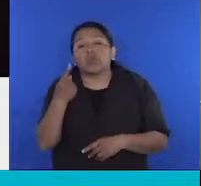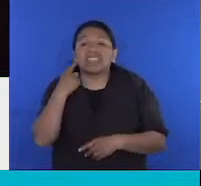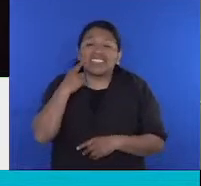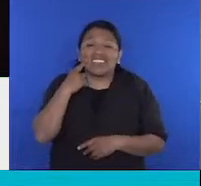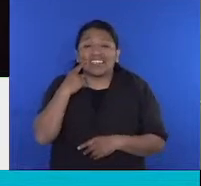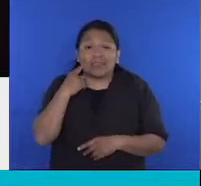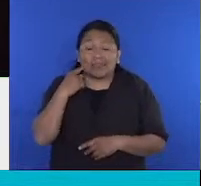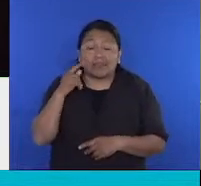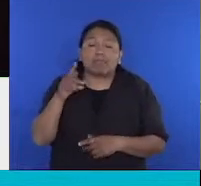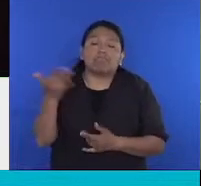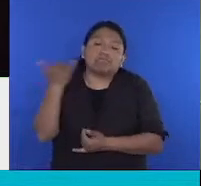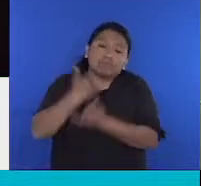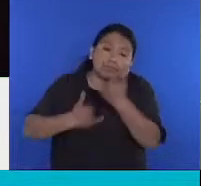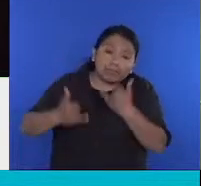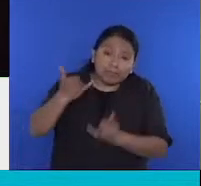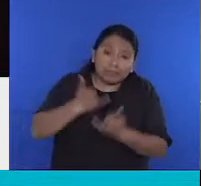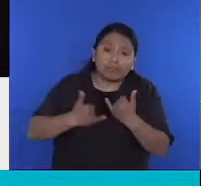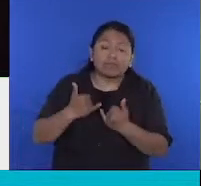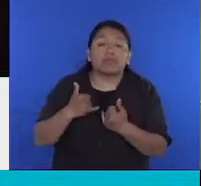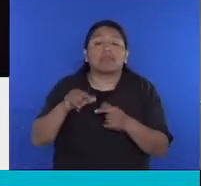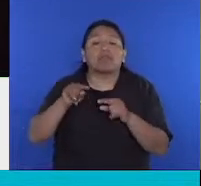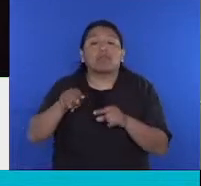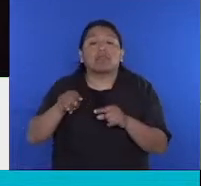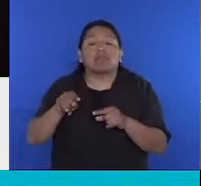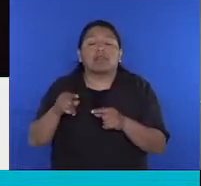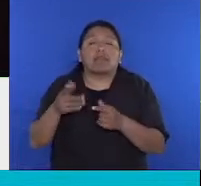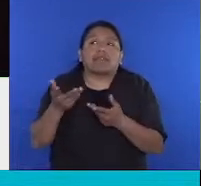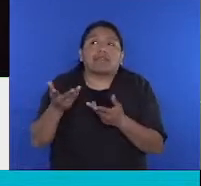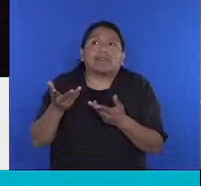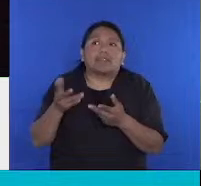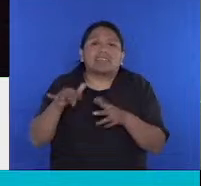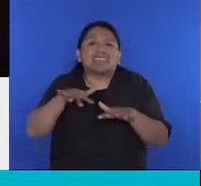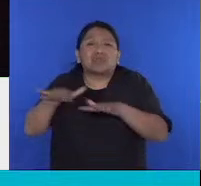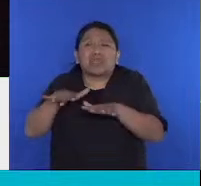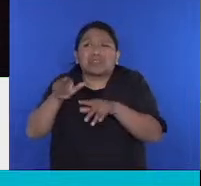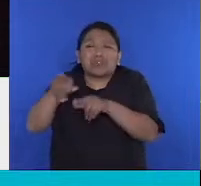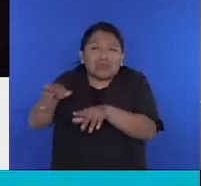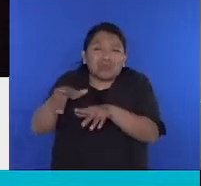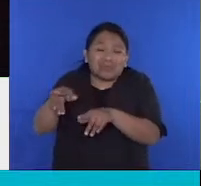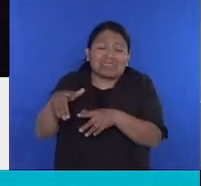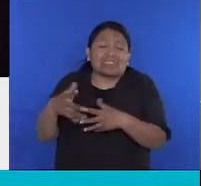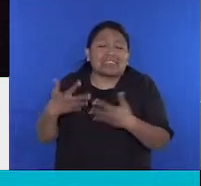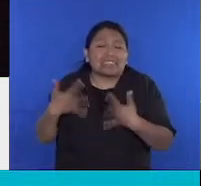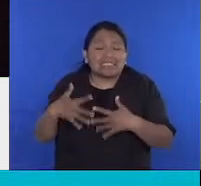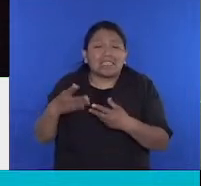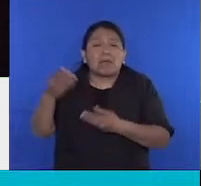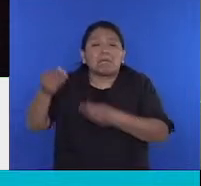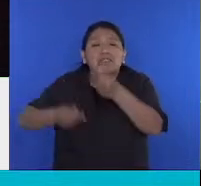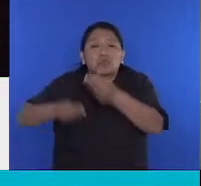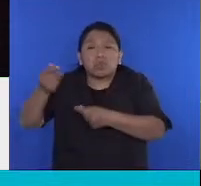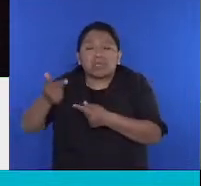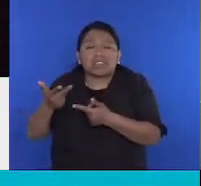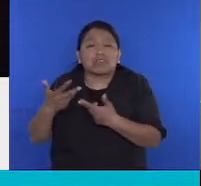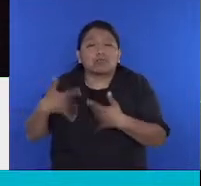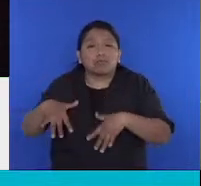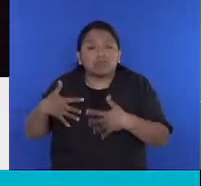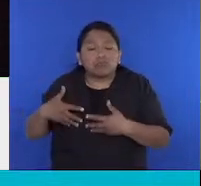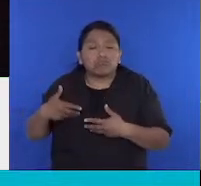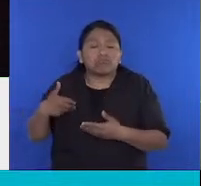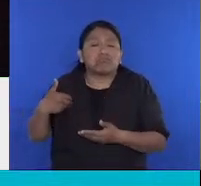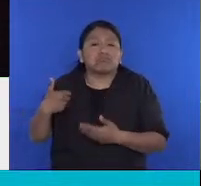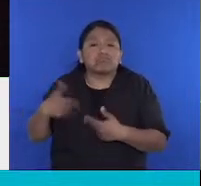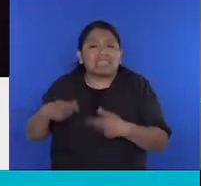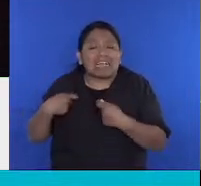la problemática que viven y la carga presupuestaria que le significa el tema del